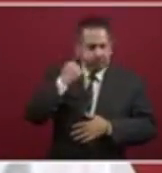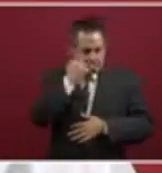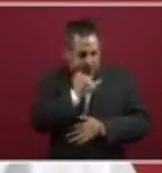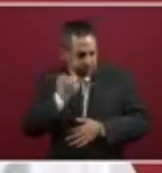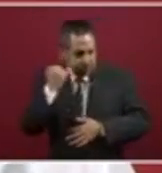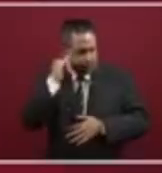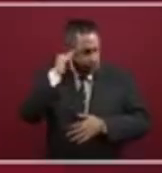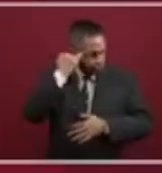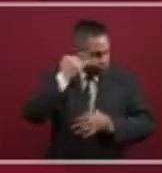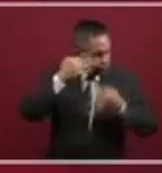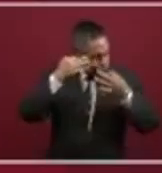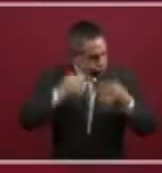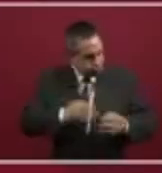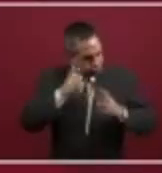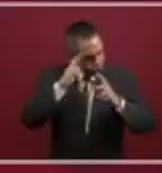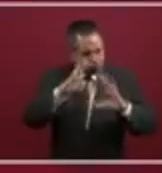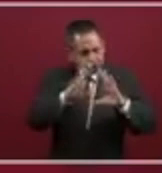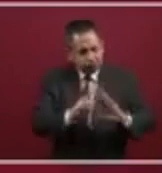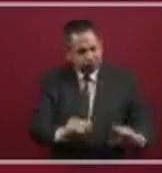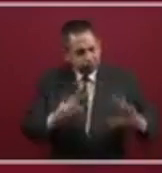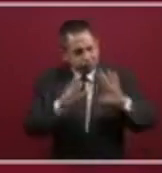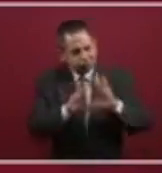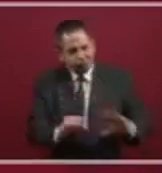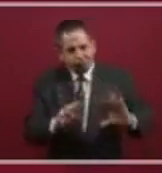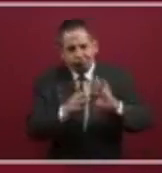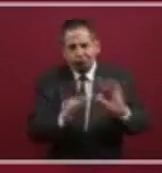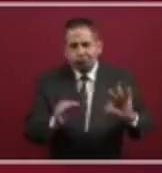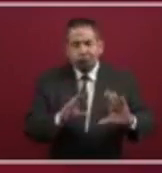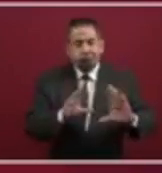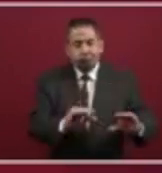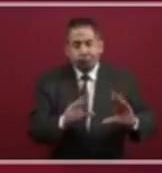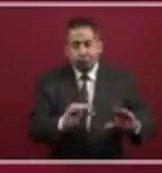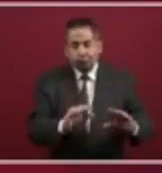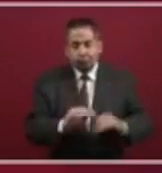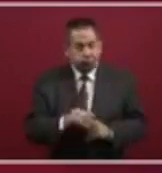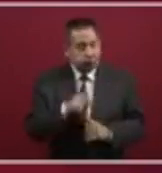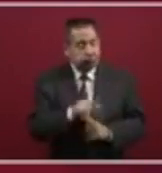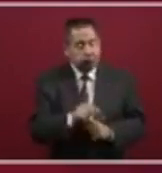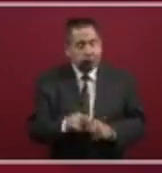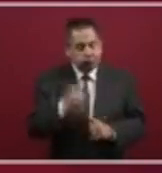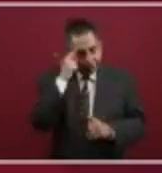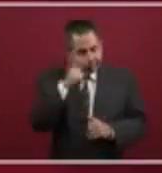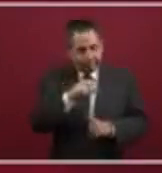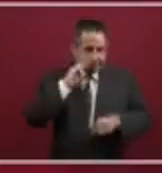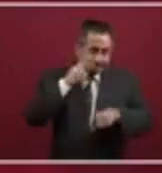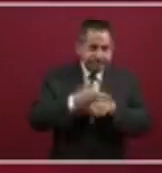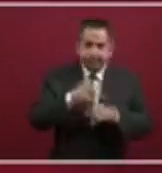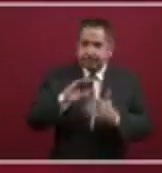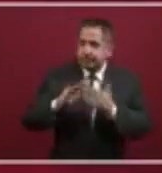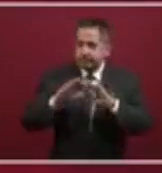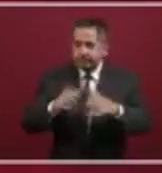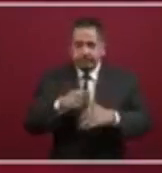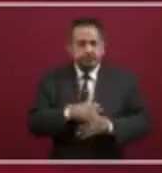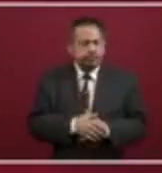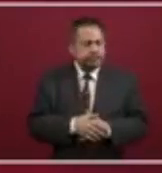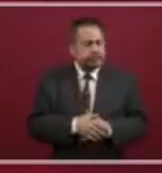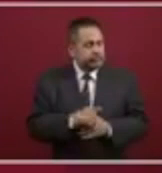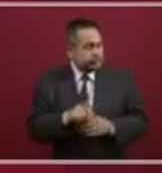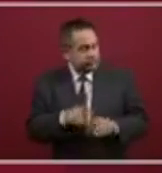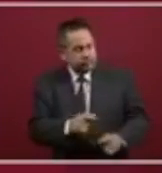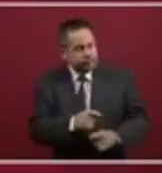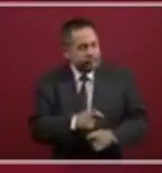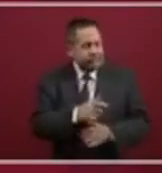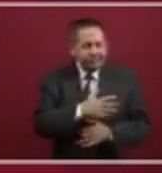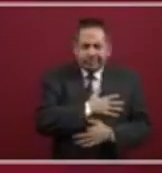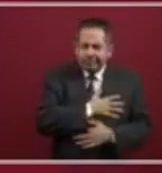cultura originaria, por el servicio y la responsabilidad para su comunidad, por el amor y la entrega